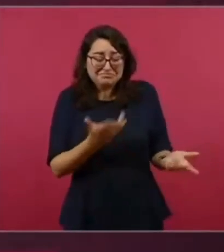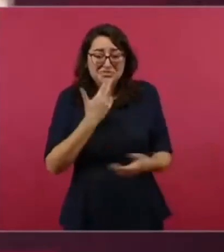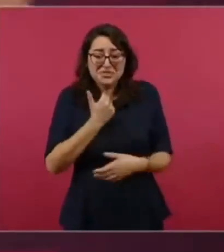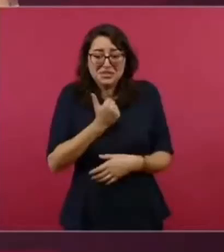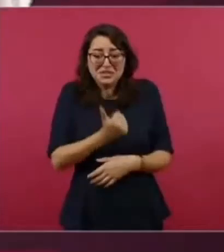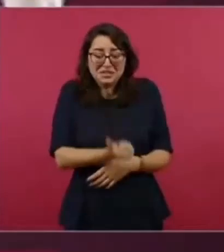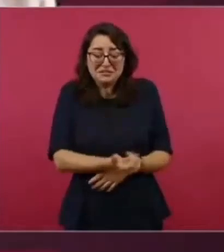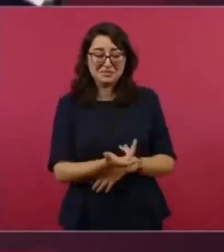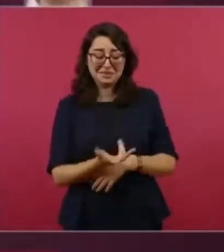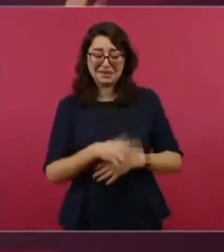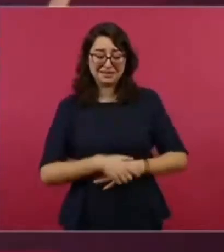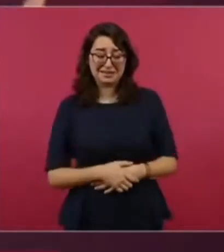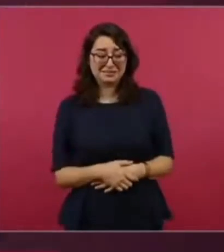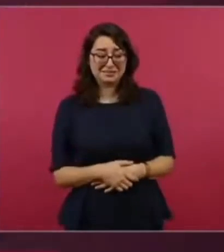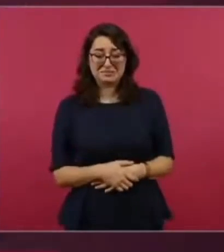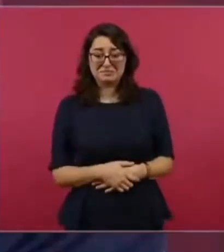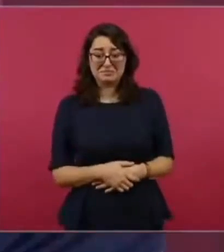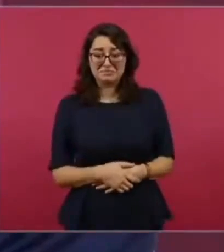porque